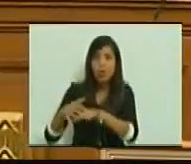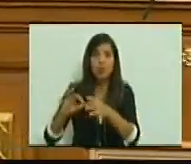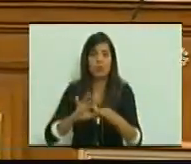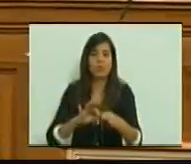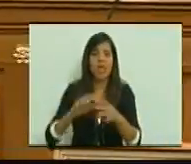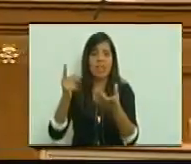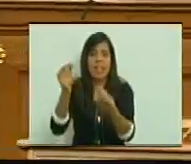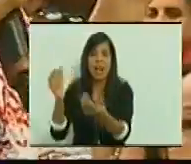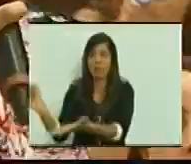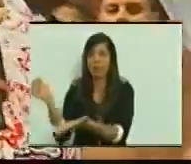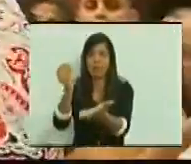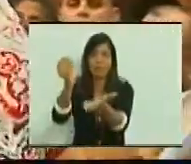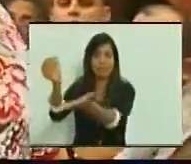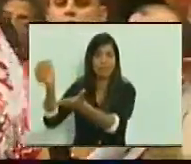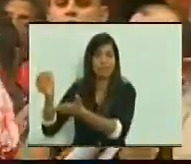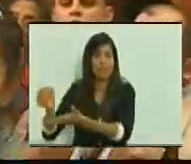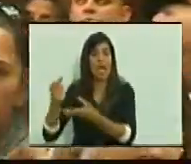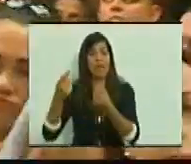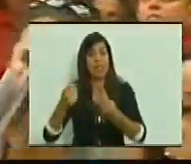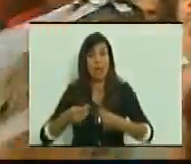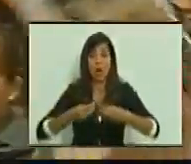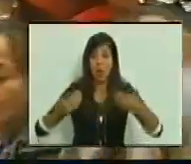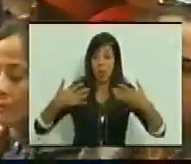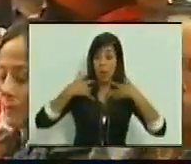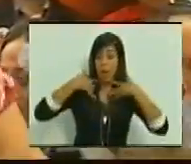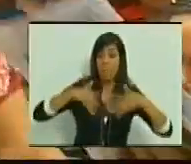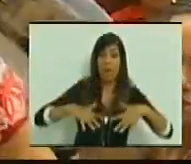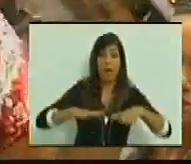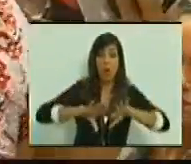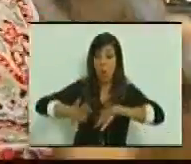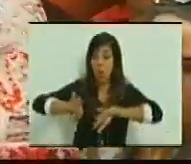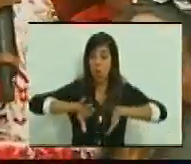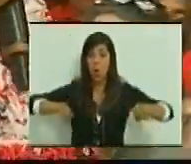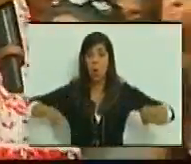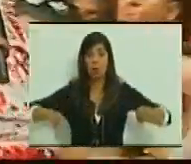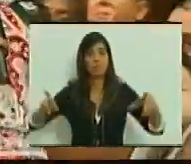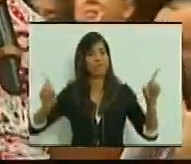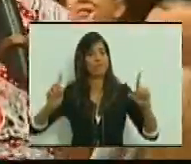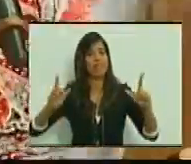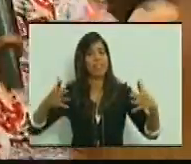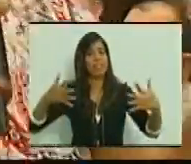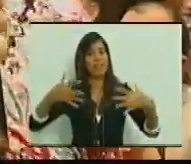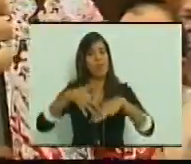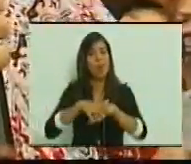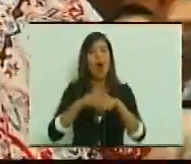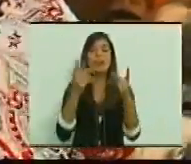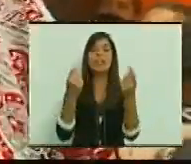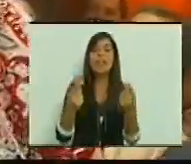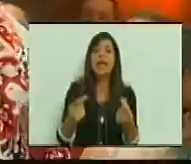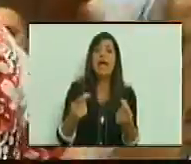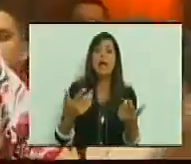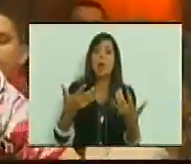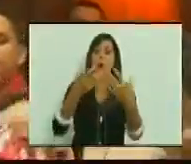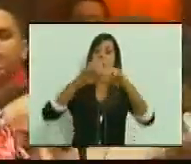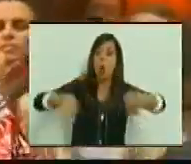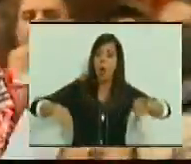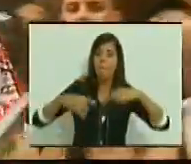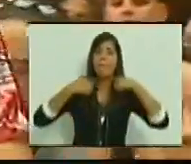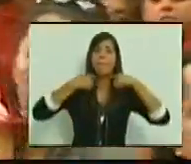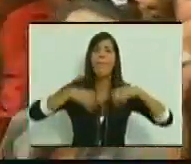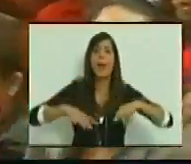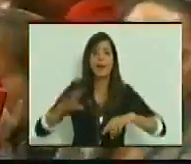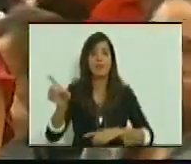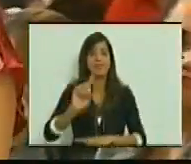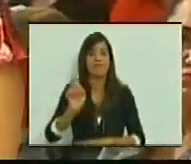los recursos, sigue siendo desconcentrado pero centralizado, que no dispersemos los recursos, que podamos